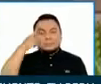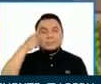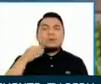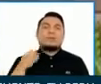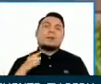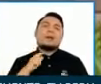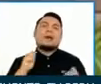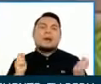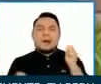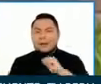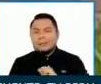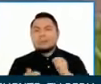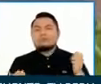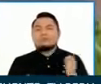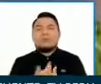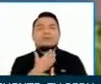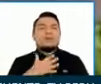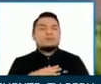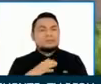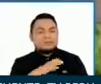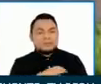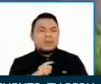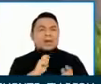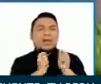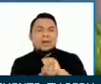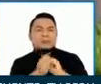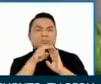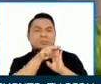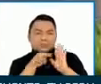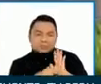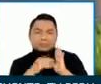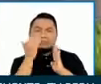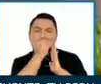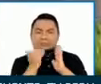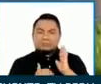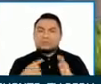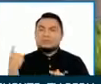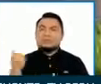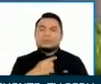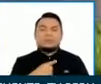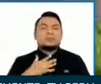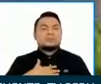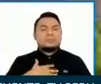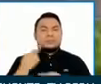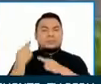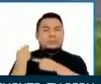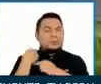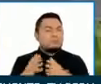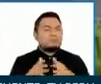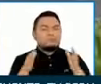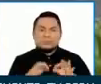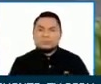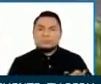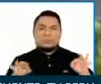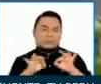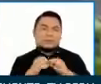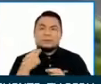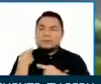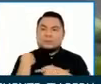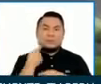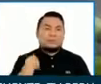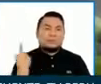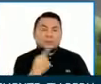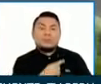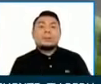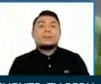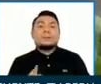pactos sociales, sobre todo entre el Estado y la sociedad, en términos de un ejercicio ciudadano lo más responsable posible, pero además,